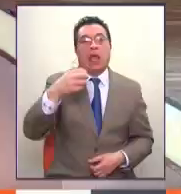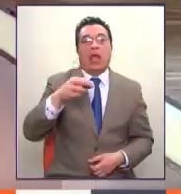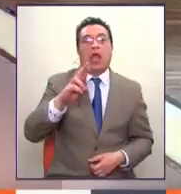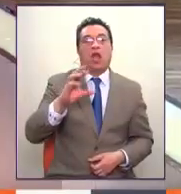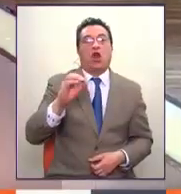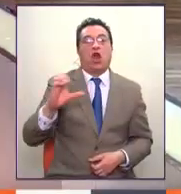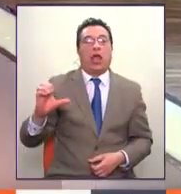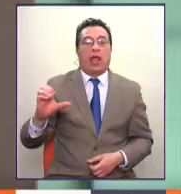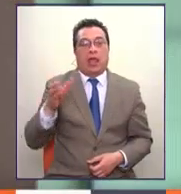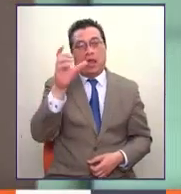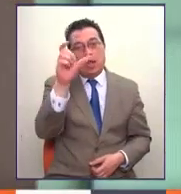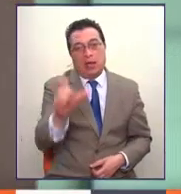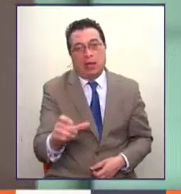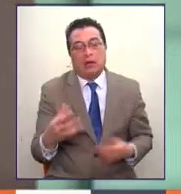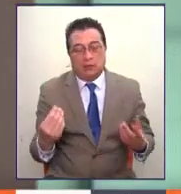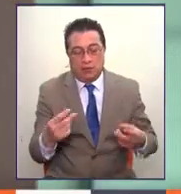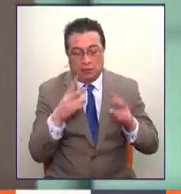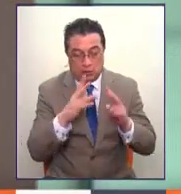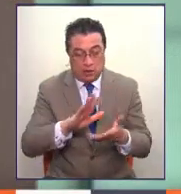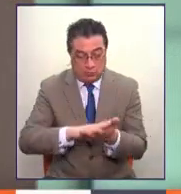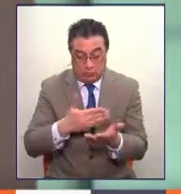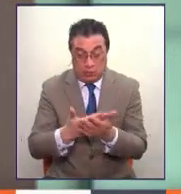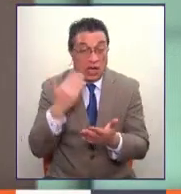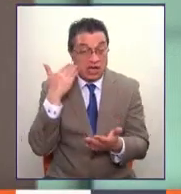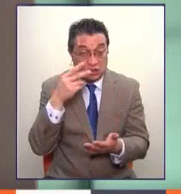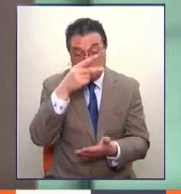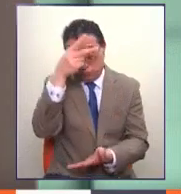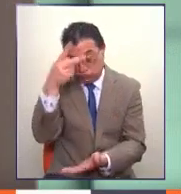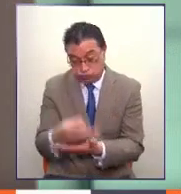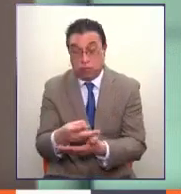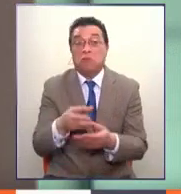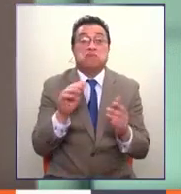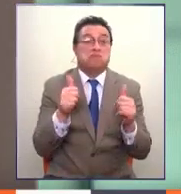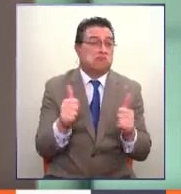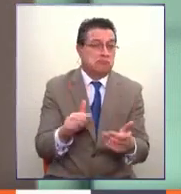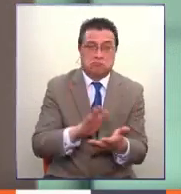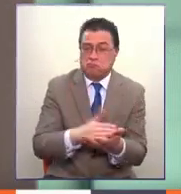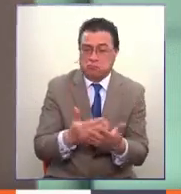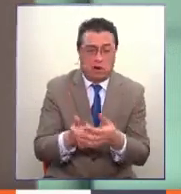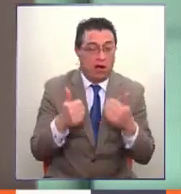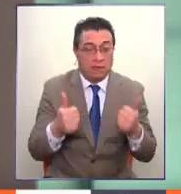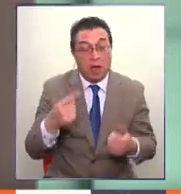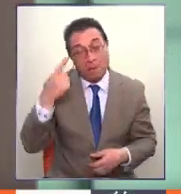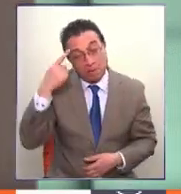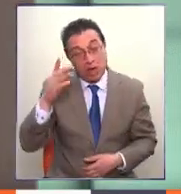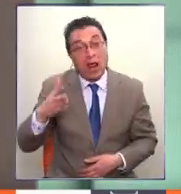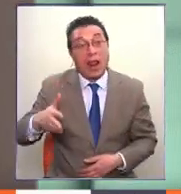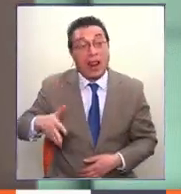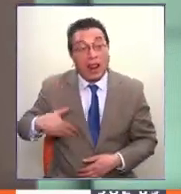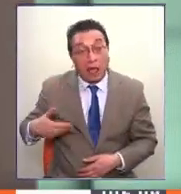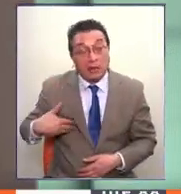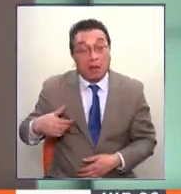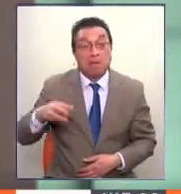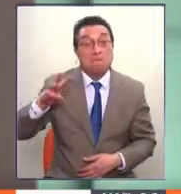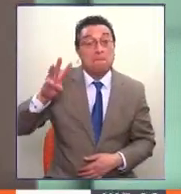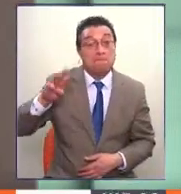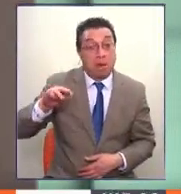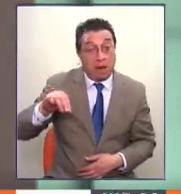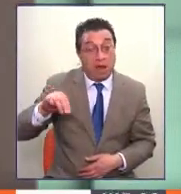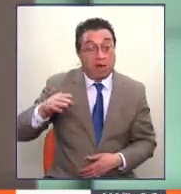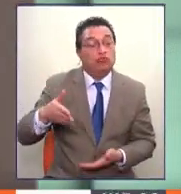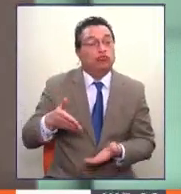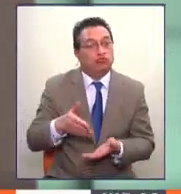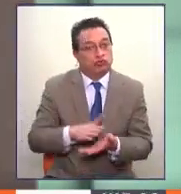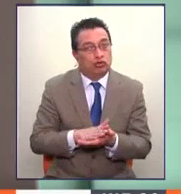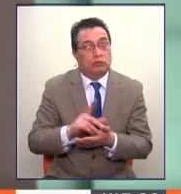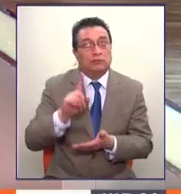héroe. Las buenas condiciones de este hijo son muy buenas, por supuesto, pero lamentablemente la madre terminó fallecida